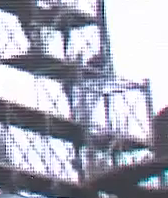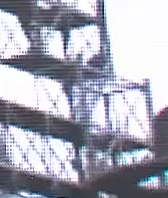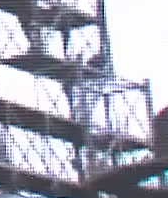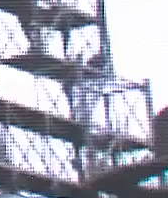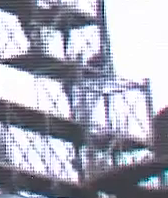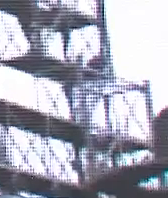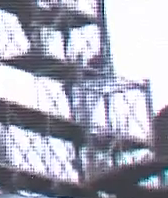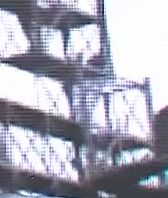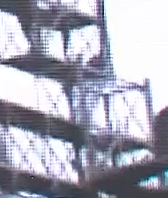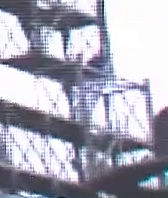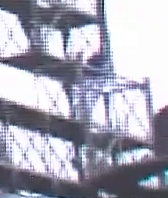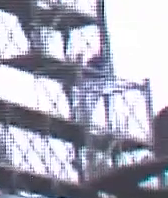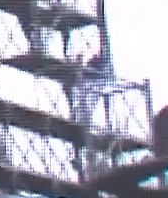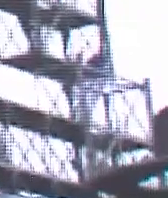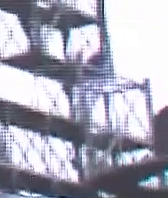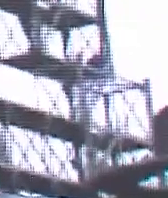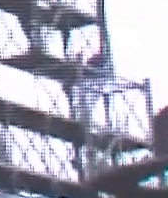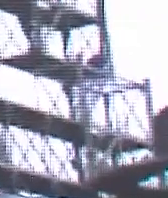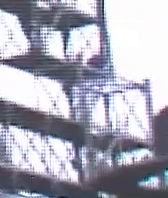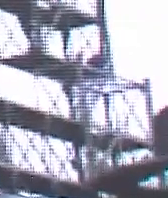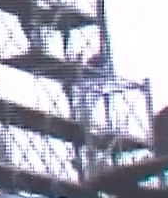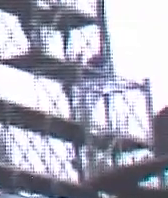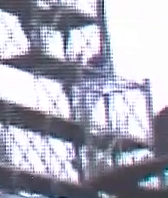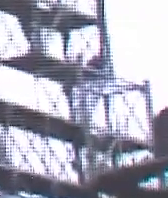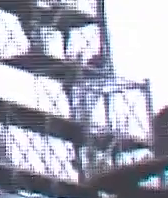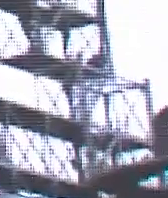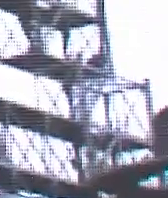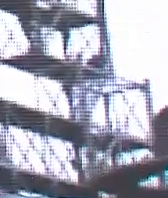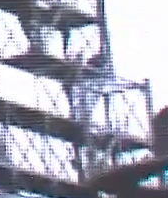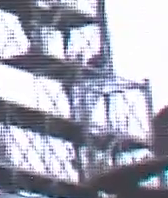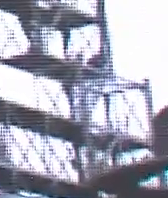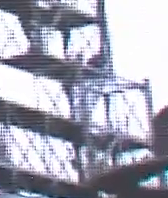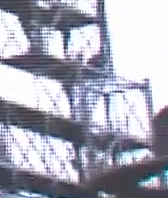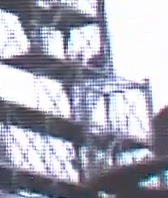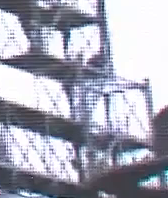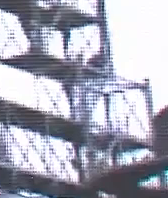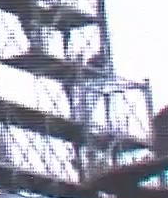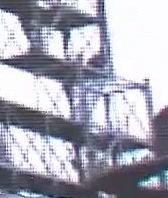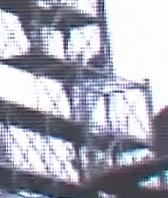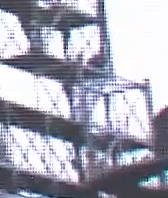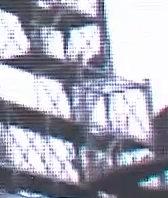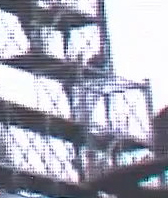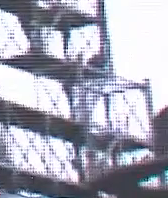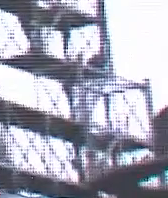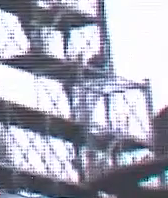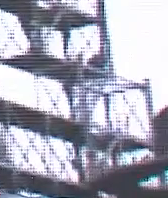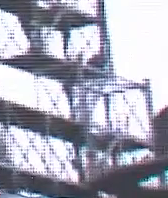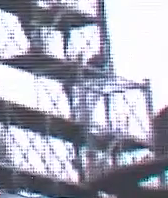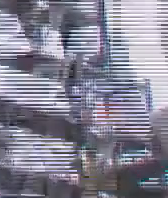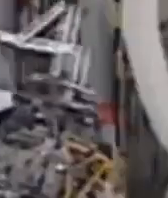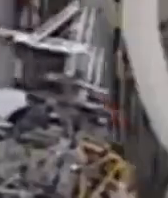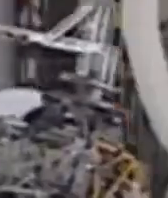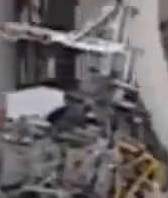se proyectan ingresos superiores a los 180 millones de bolivianos para esta gestión.